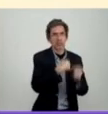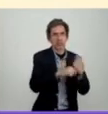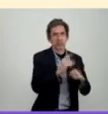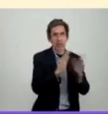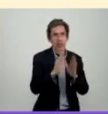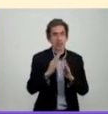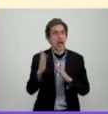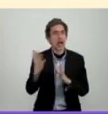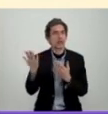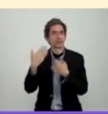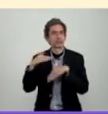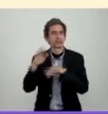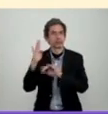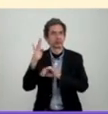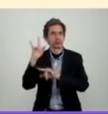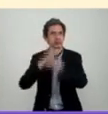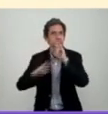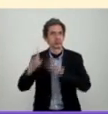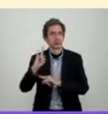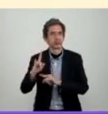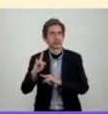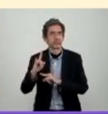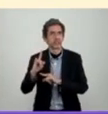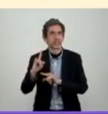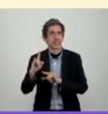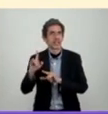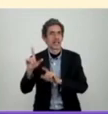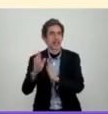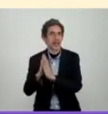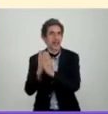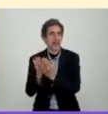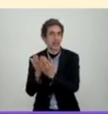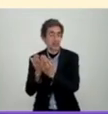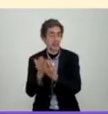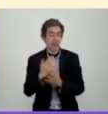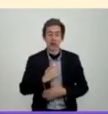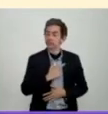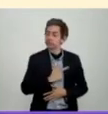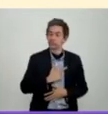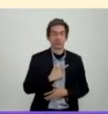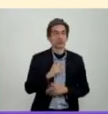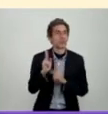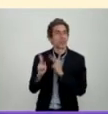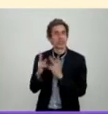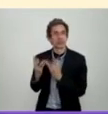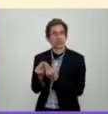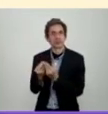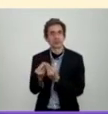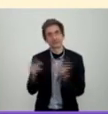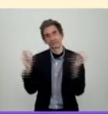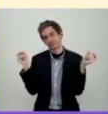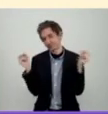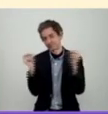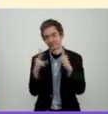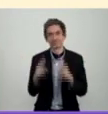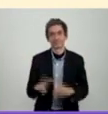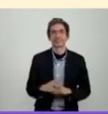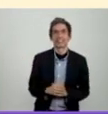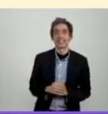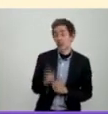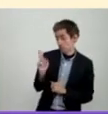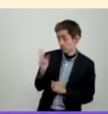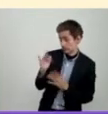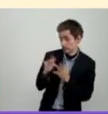del Libro. Gracias, Santiago. Ha sido un placer de nuevo conversar contigo y nos despedimos. Bueno, Paco, gracias